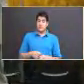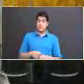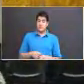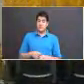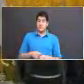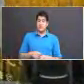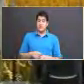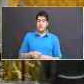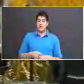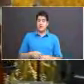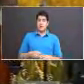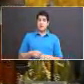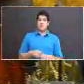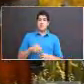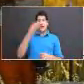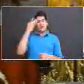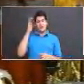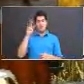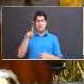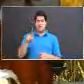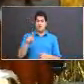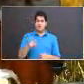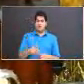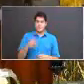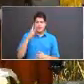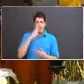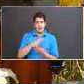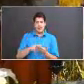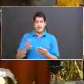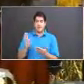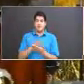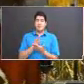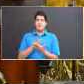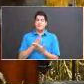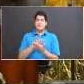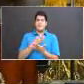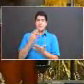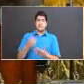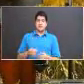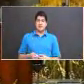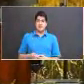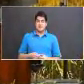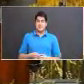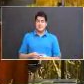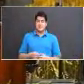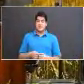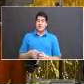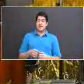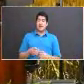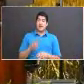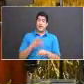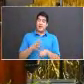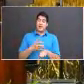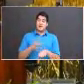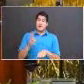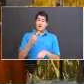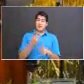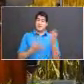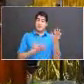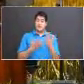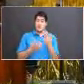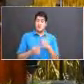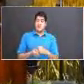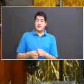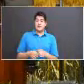No sé si usted ha leído la Biblia. Hoy en la tarde, en el segundo culto, me dio una tremenda sorpresa que los hermanos no